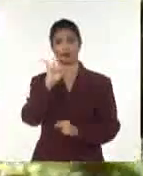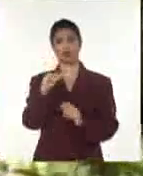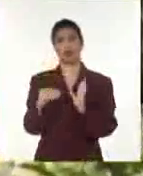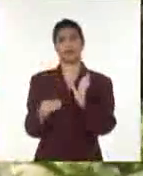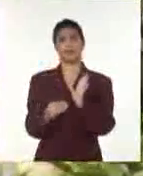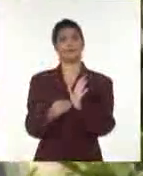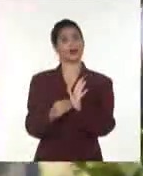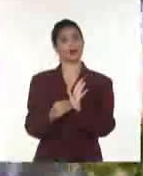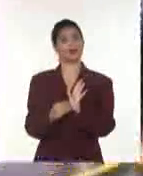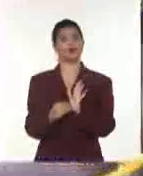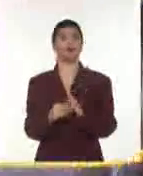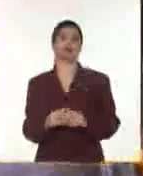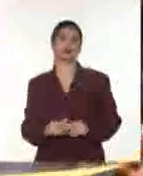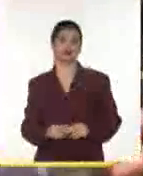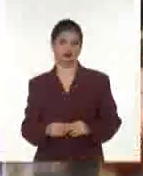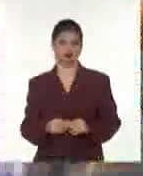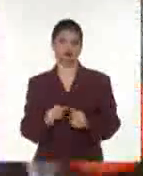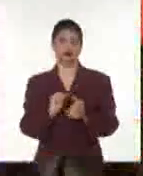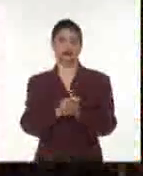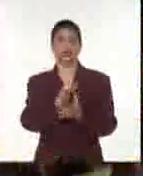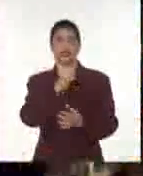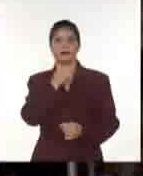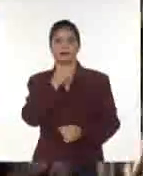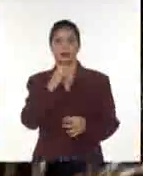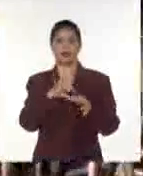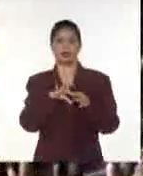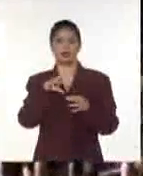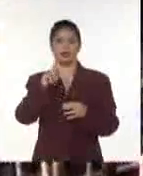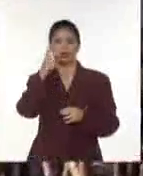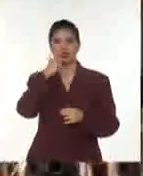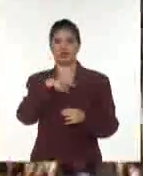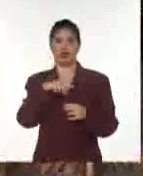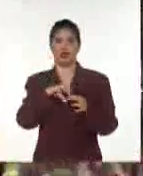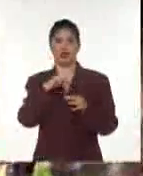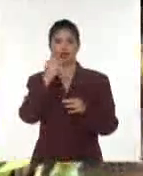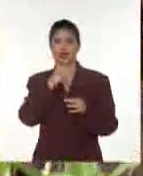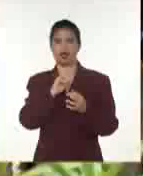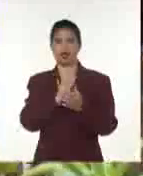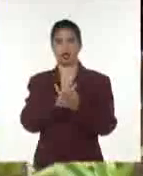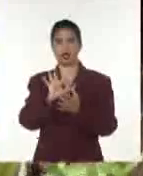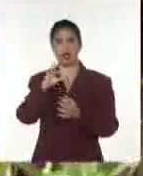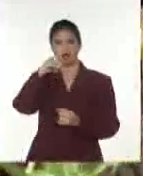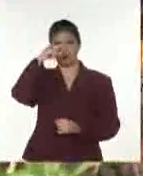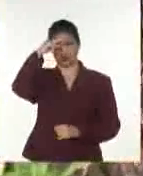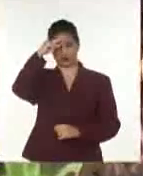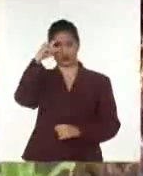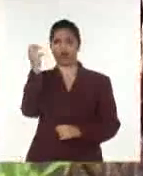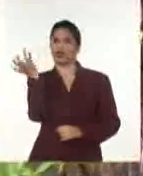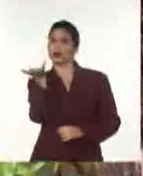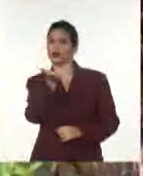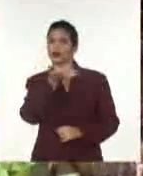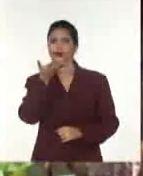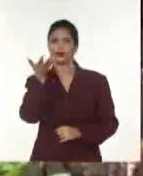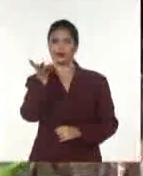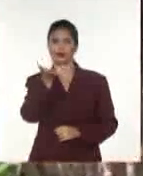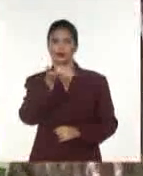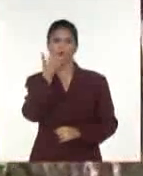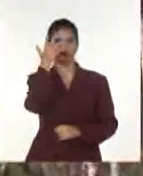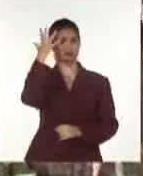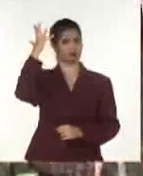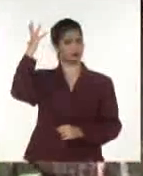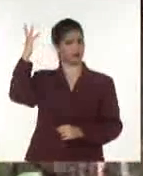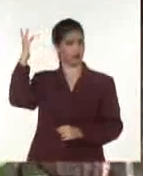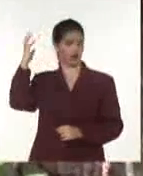de dióxido de carbono equivalente, que serían las que se estarían liberando a la atmósfera si se